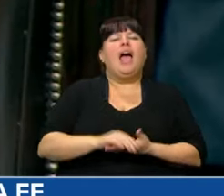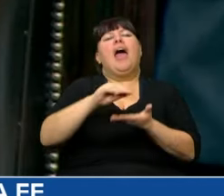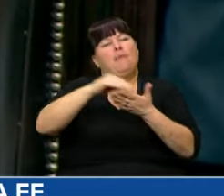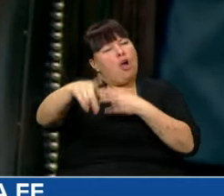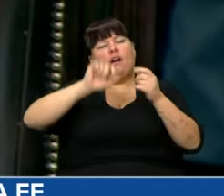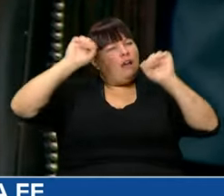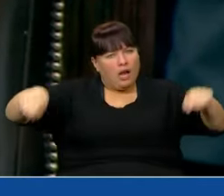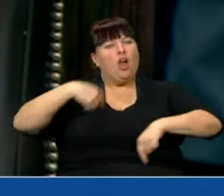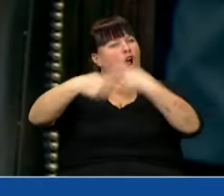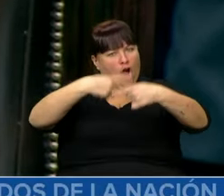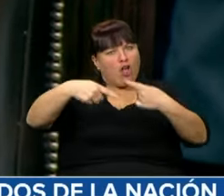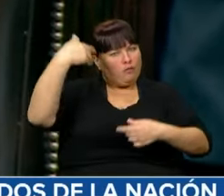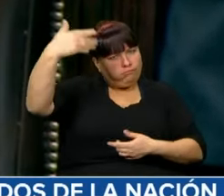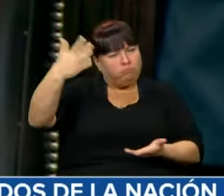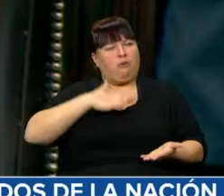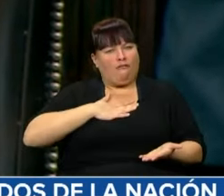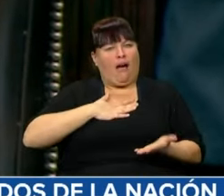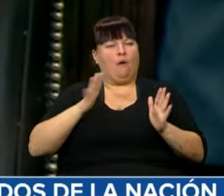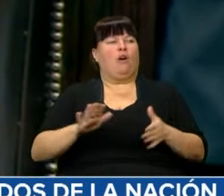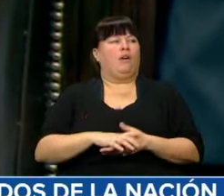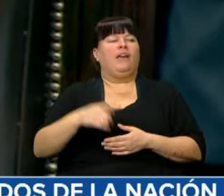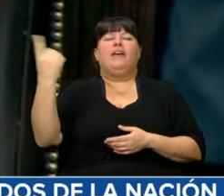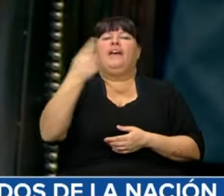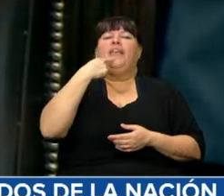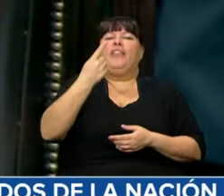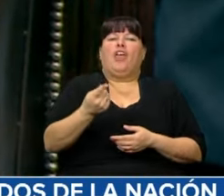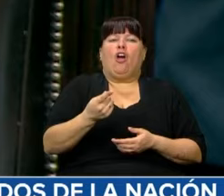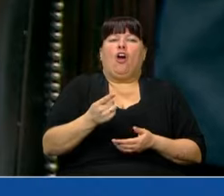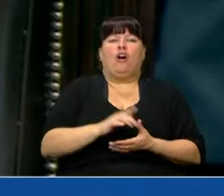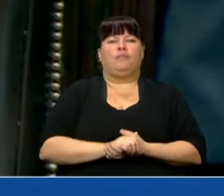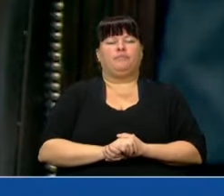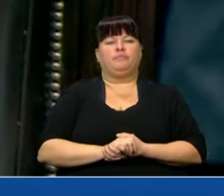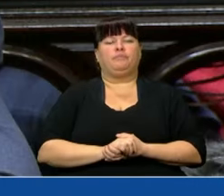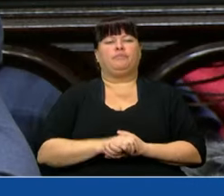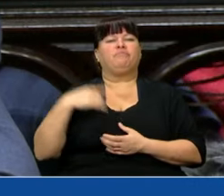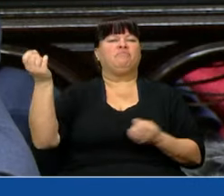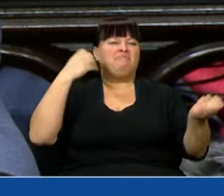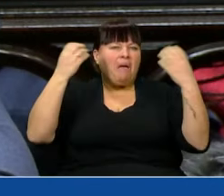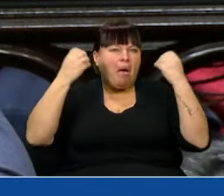Diputado, continúe con el uso de la palabra, a ver si podemos poner a consideración. Nos han dicho que